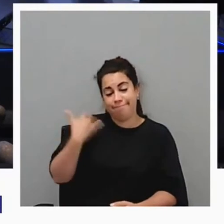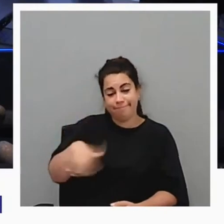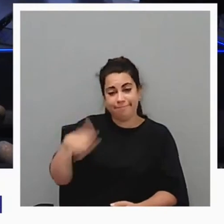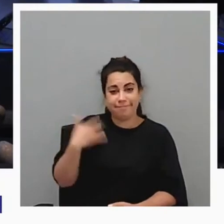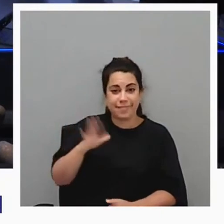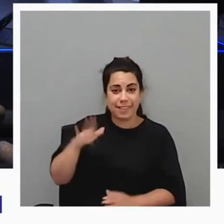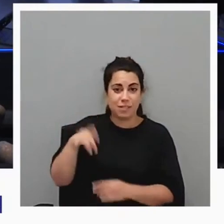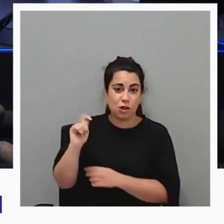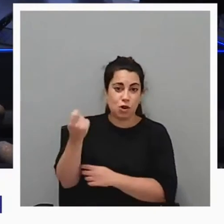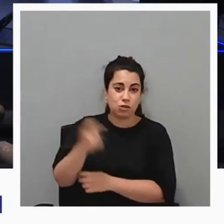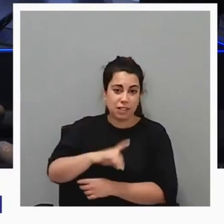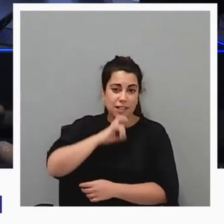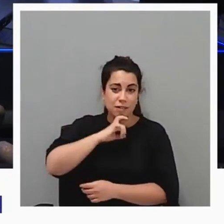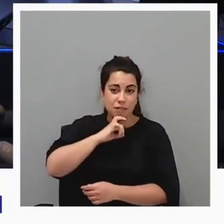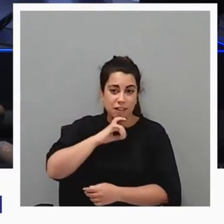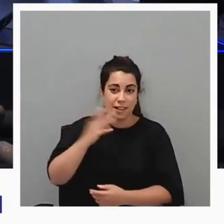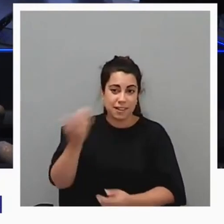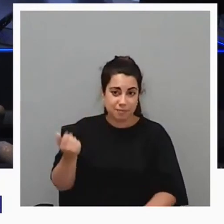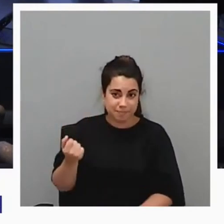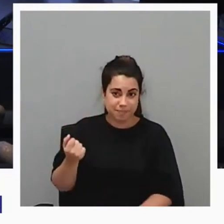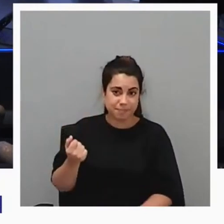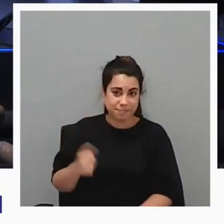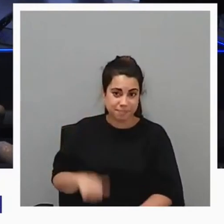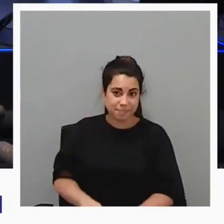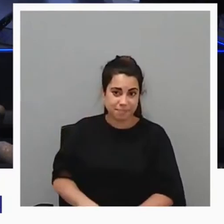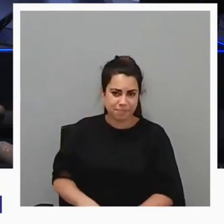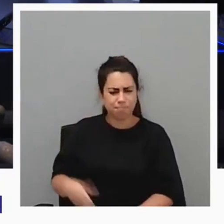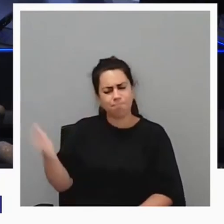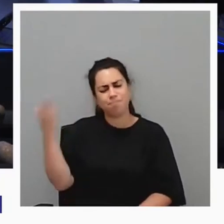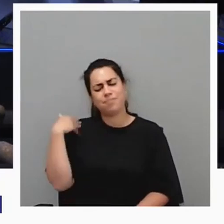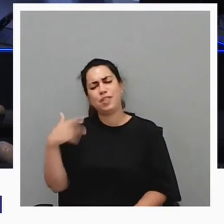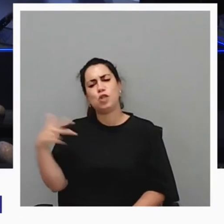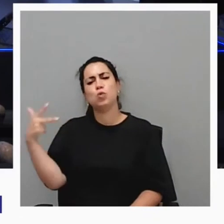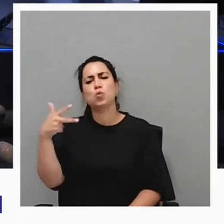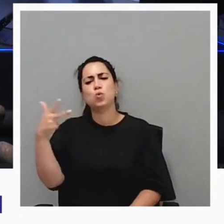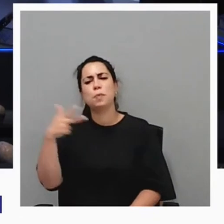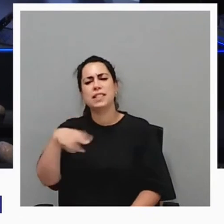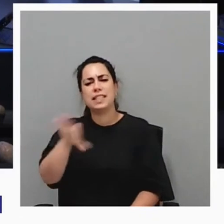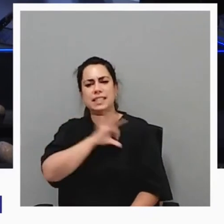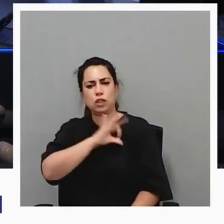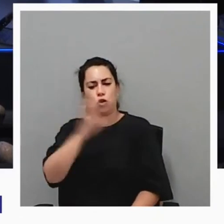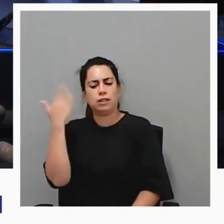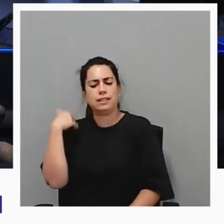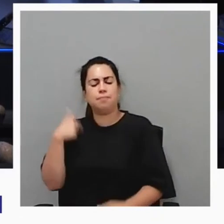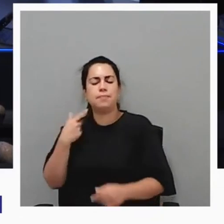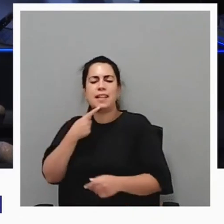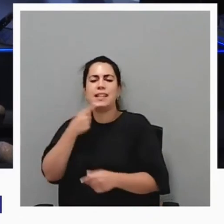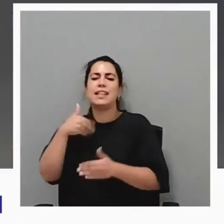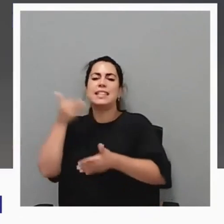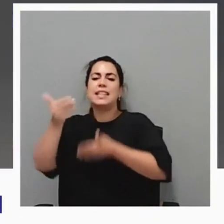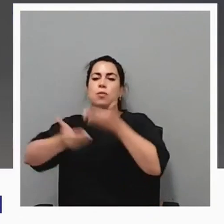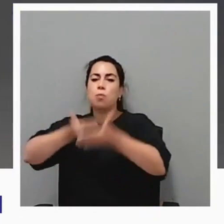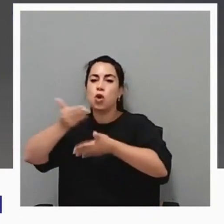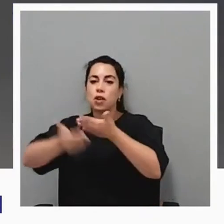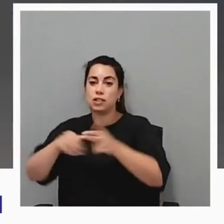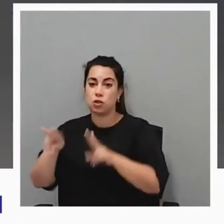Schumpeter decía que los procesos de innovación llevan consigo lo que él llamó